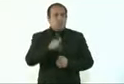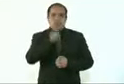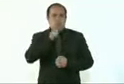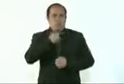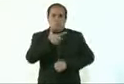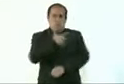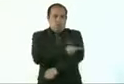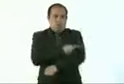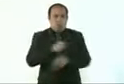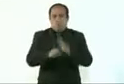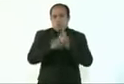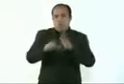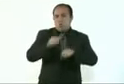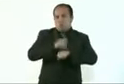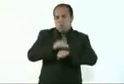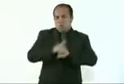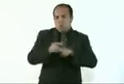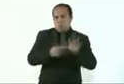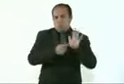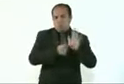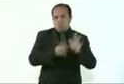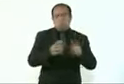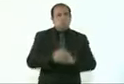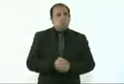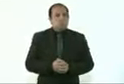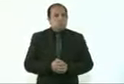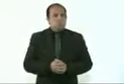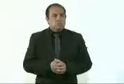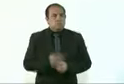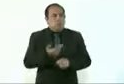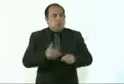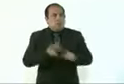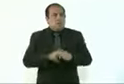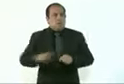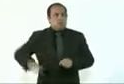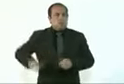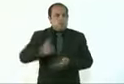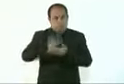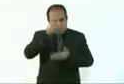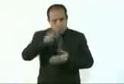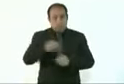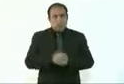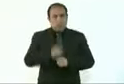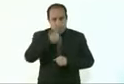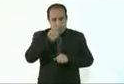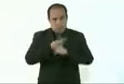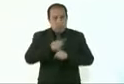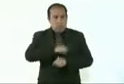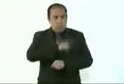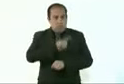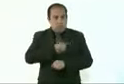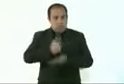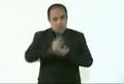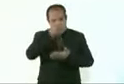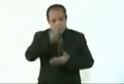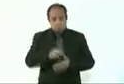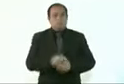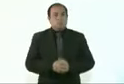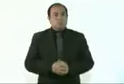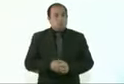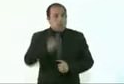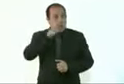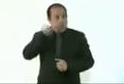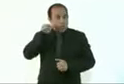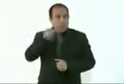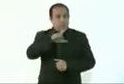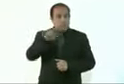Les ponemos un ejemplo numérico para que lo tengan presente. En los hospitales del Gobierno de la Ciudad de México, de la Secretaría de Salud de la Ciudad de México, al día de